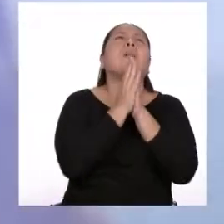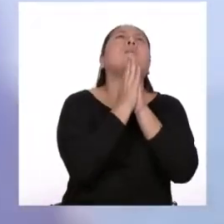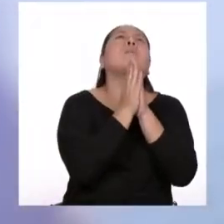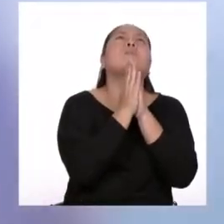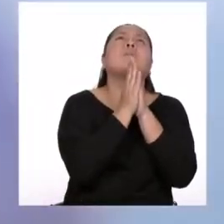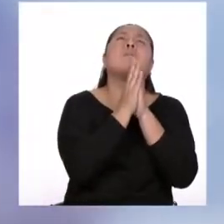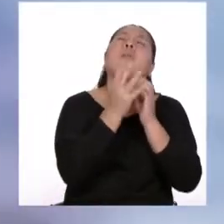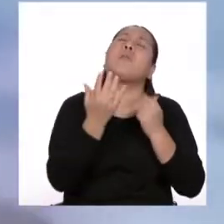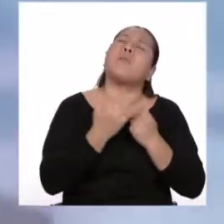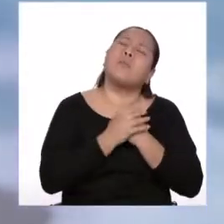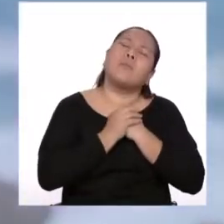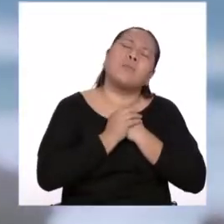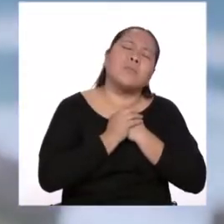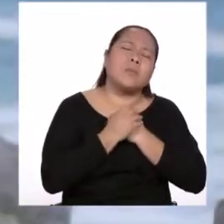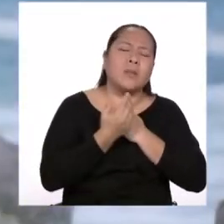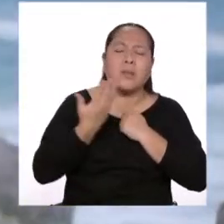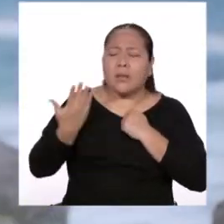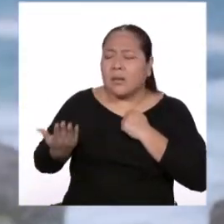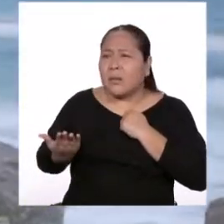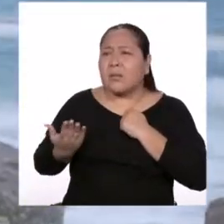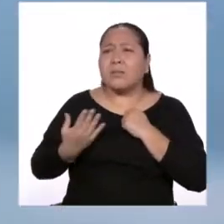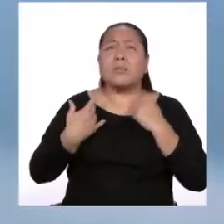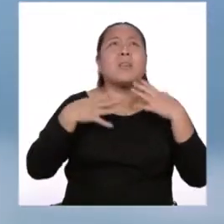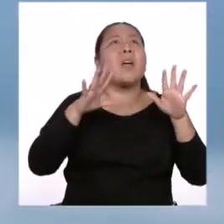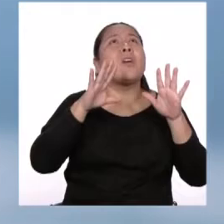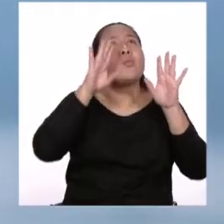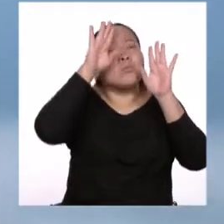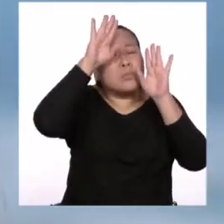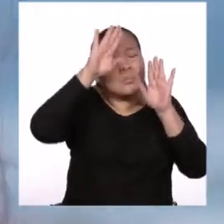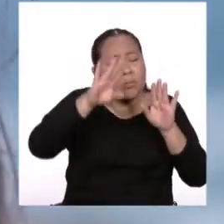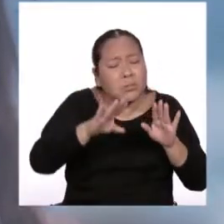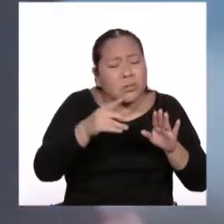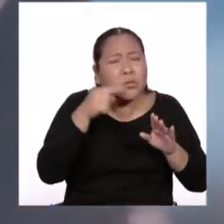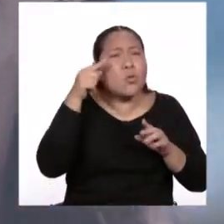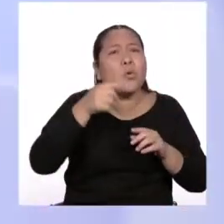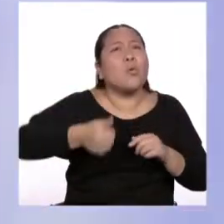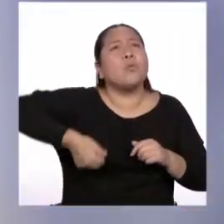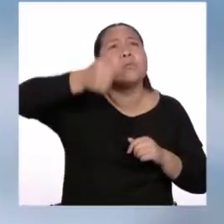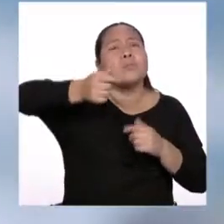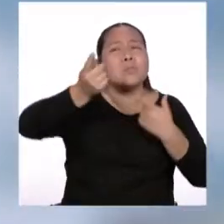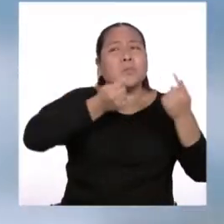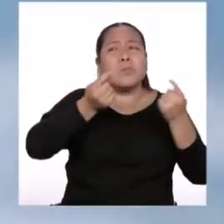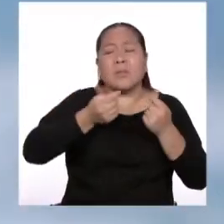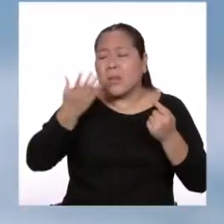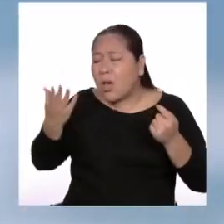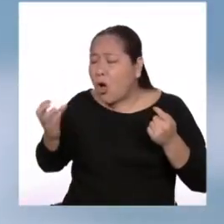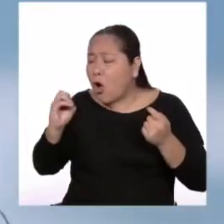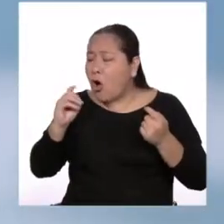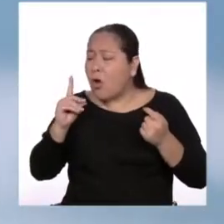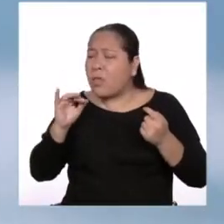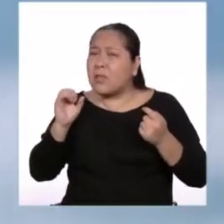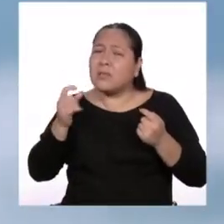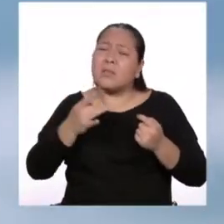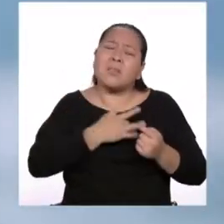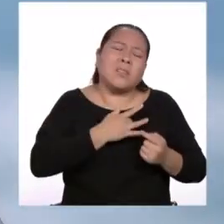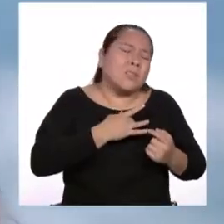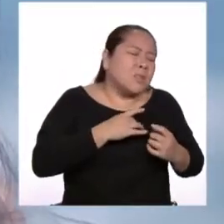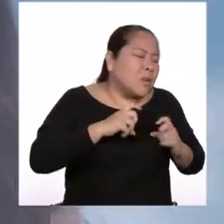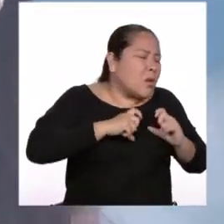Padre nuestro Crónida, supremo entre los que mandan, es por el divino Odiseo por quien se acongoja mi